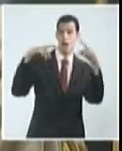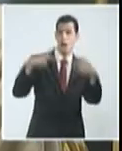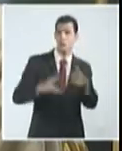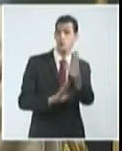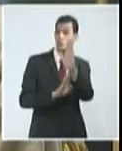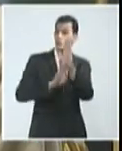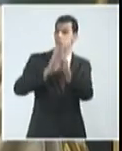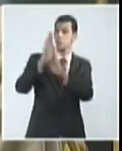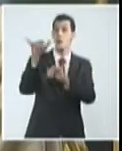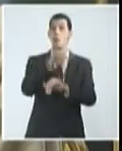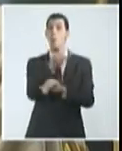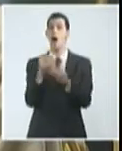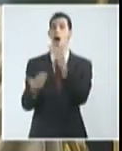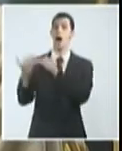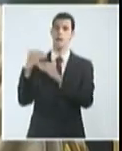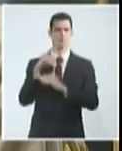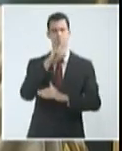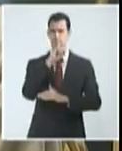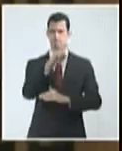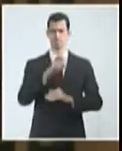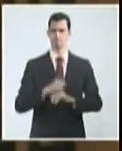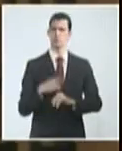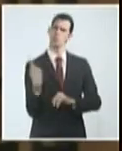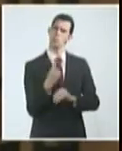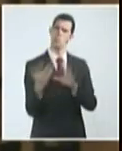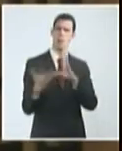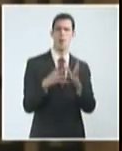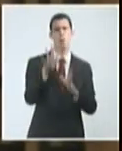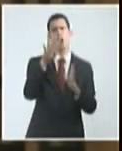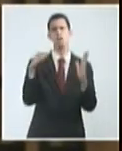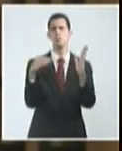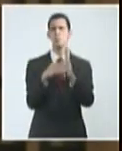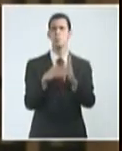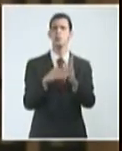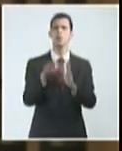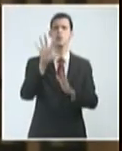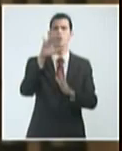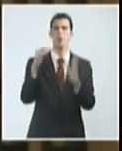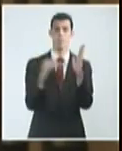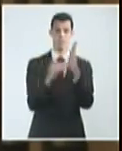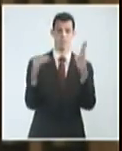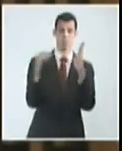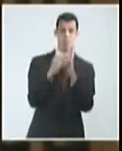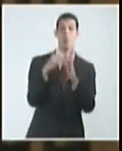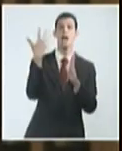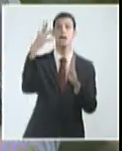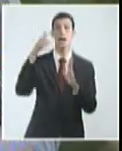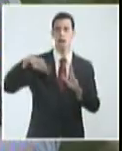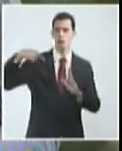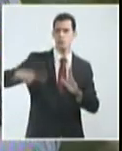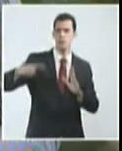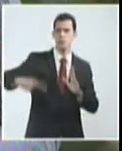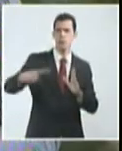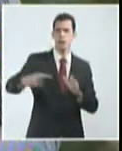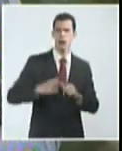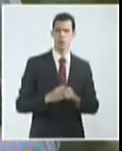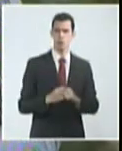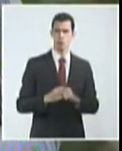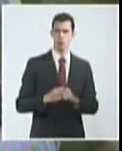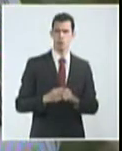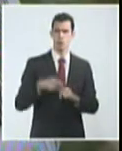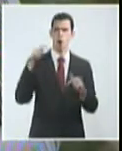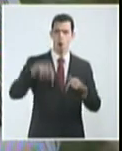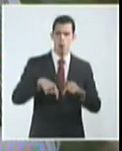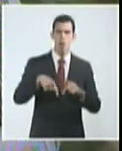casi 4,5 millones de turistas al día, pero es un buen comienzo. Yo diría que está por encima de las expectativas que teníamos con